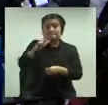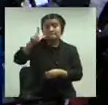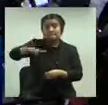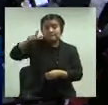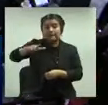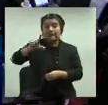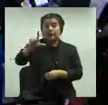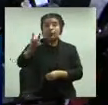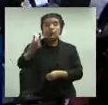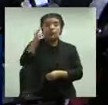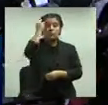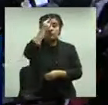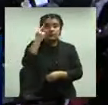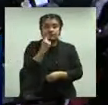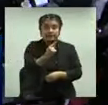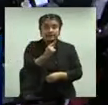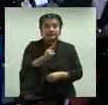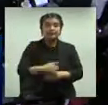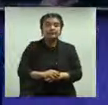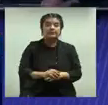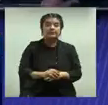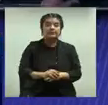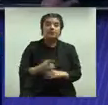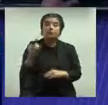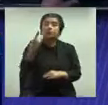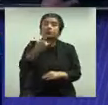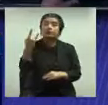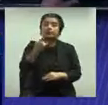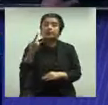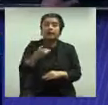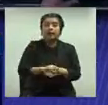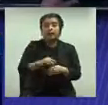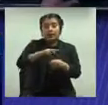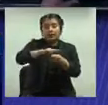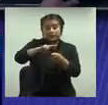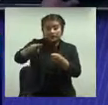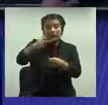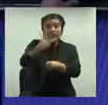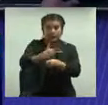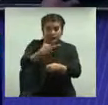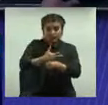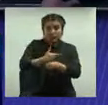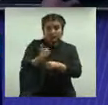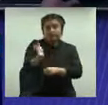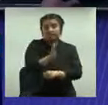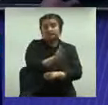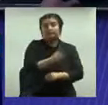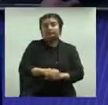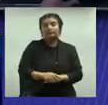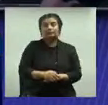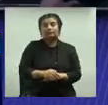Licenciado Luis Felipe Lepe Monterroso, Universidad Regional de Guatemala.